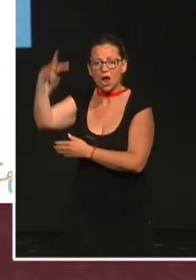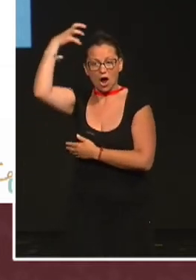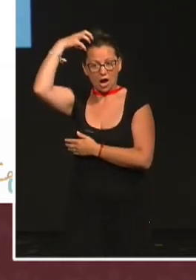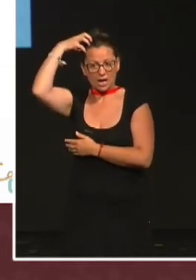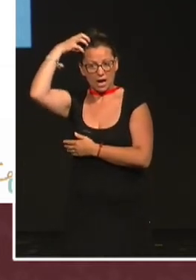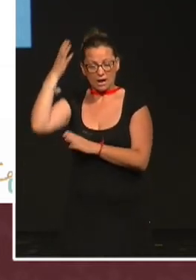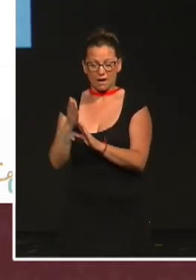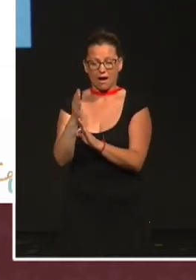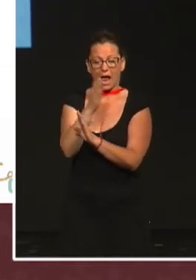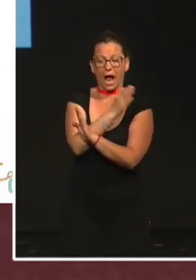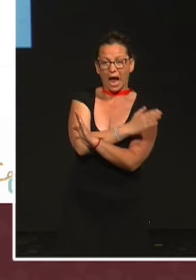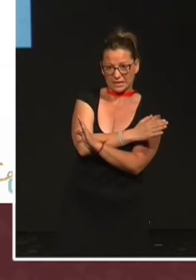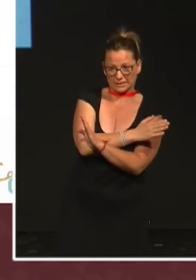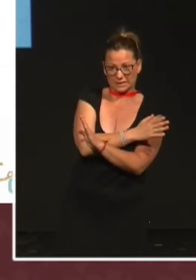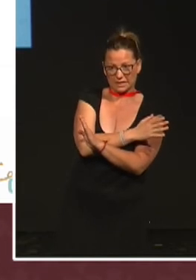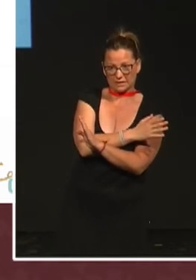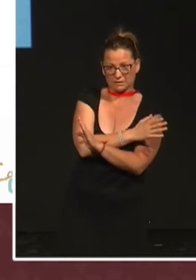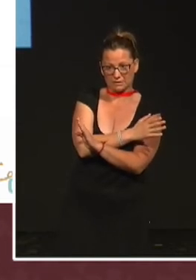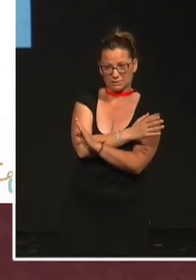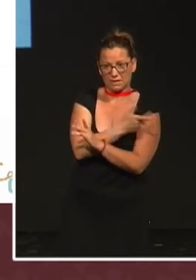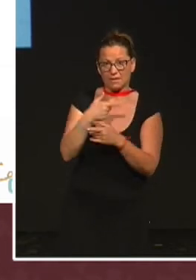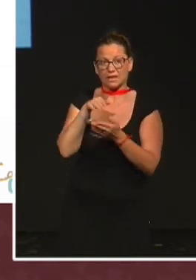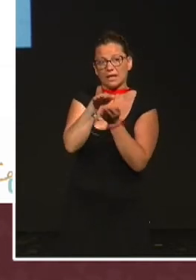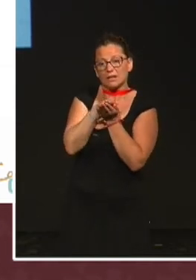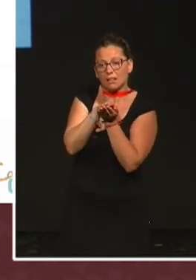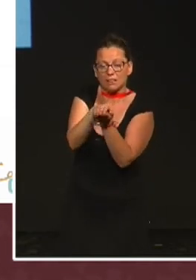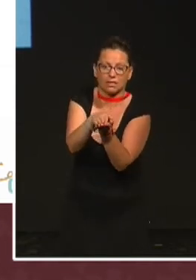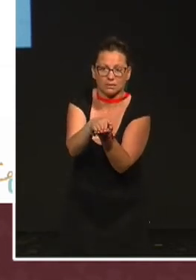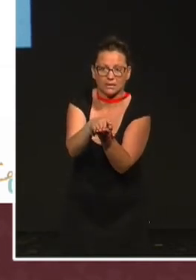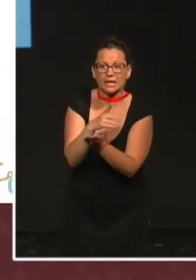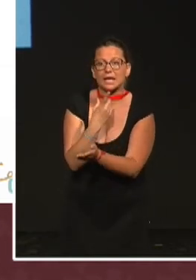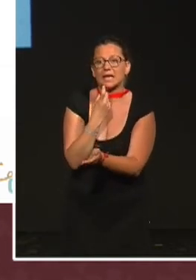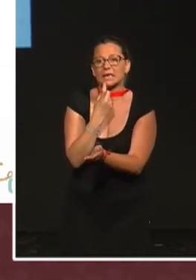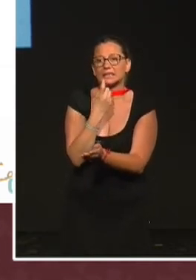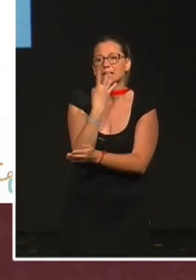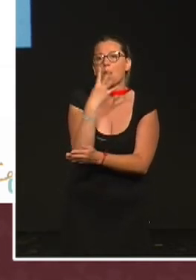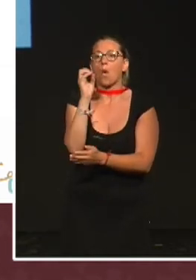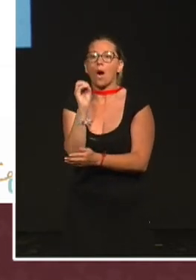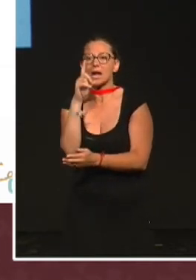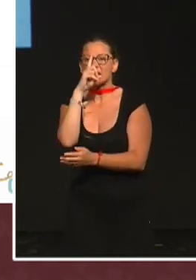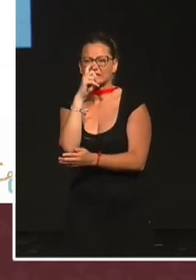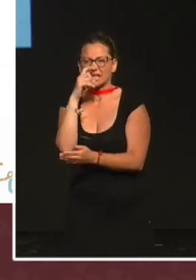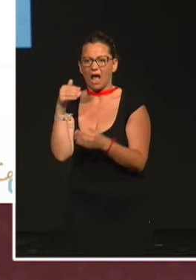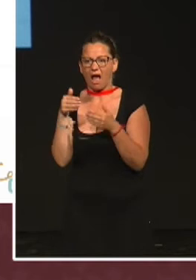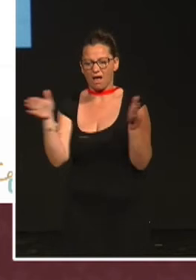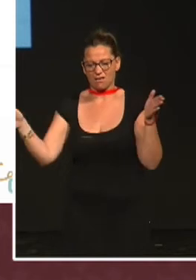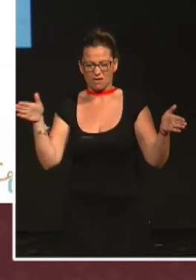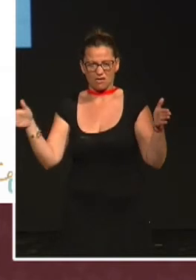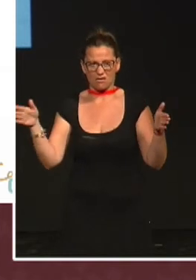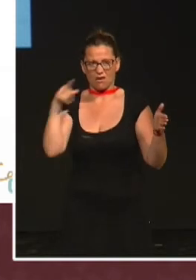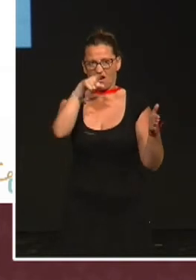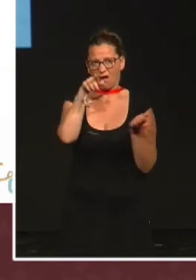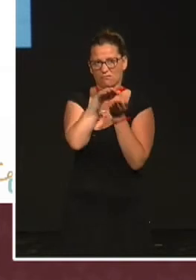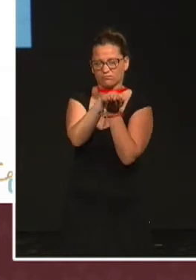de que un monarca llegue a lo que es la cripta, tiene que pasar cerca de 40 años en lo que es una instalación que se llama pudridero. Yo creo que la